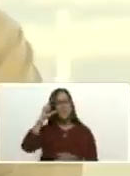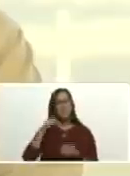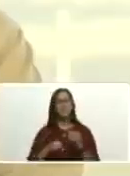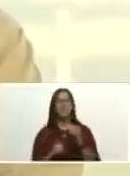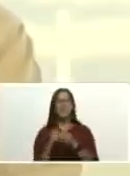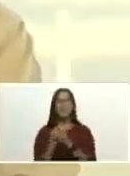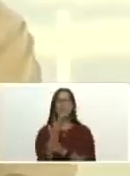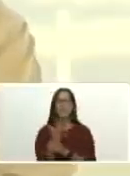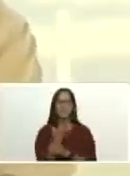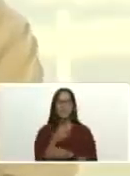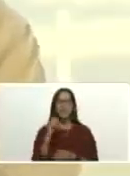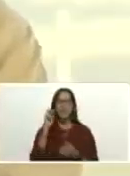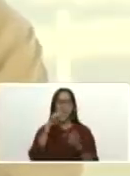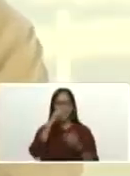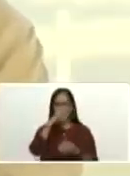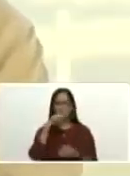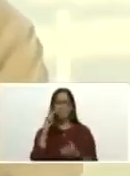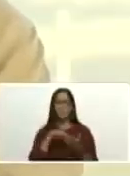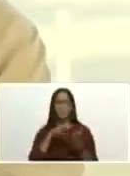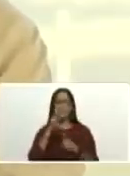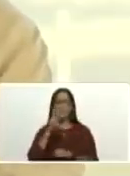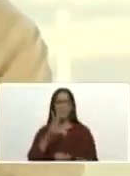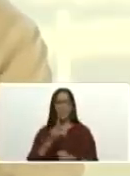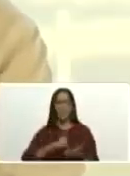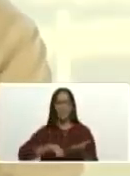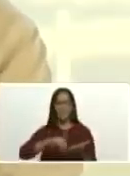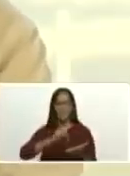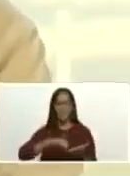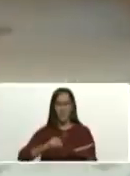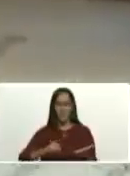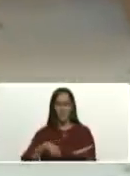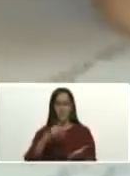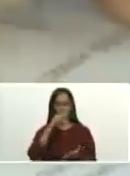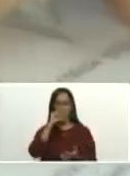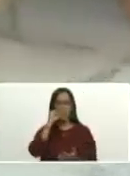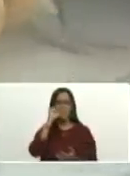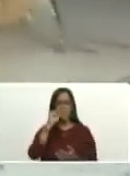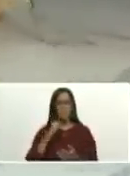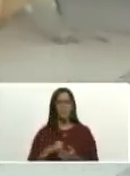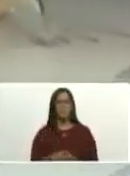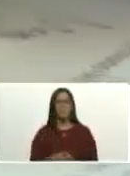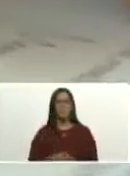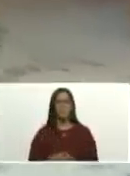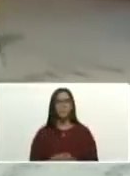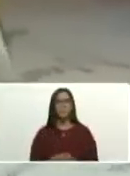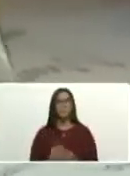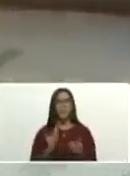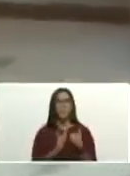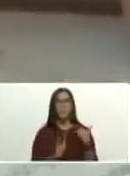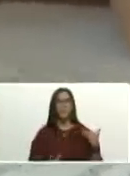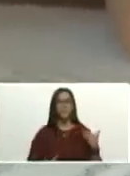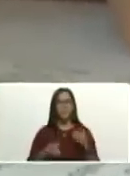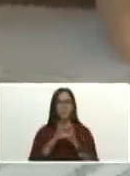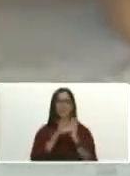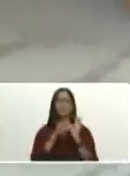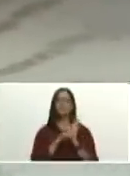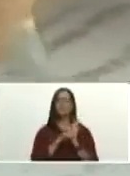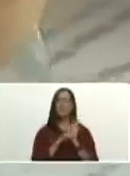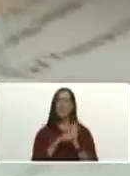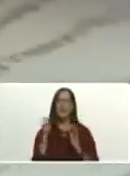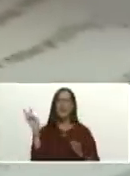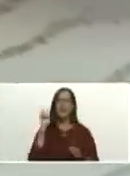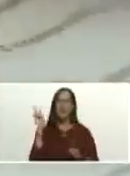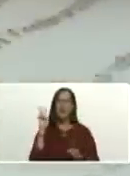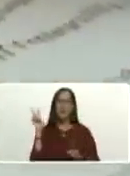del año 2023, firma Nicolás Maduro Moro, presidente constitucional de la